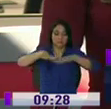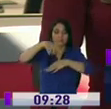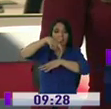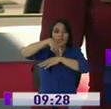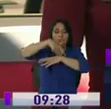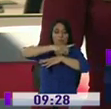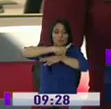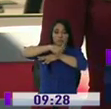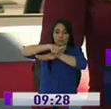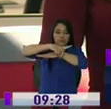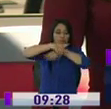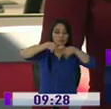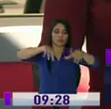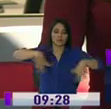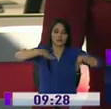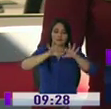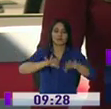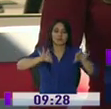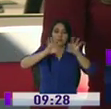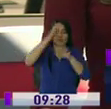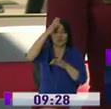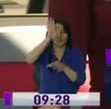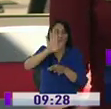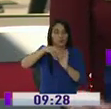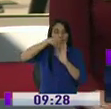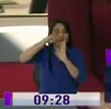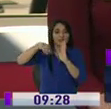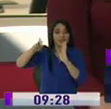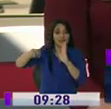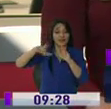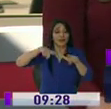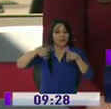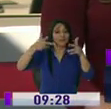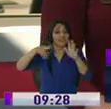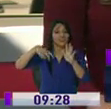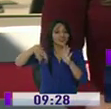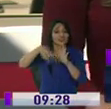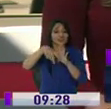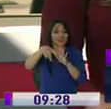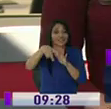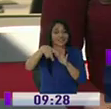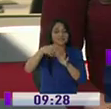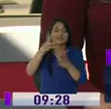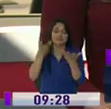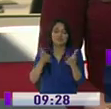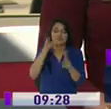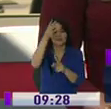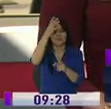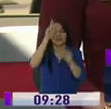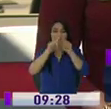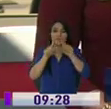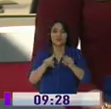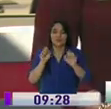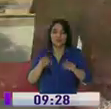lugares importantes para la cultura andina, este sitio se ha convertido en un lugar turístico e intercultural.